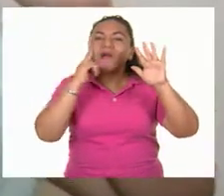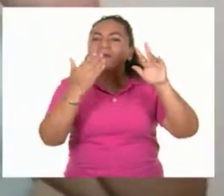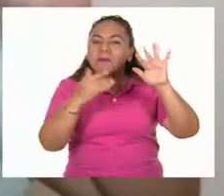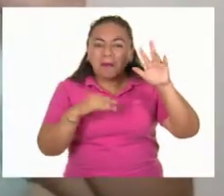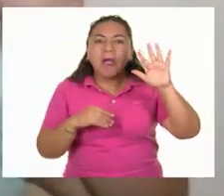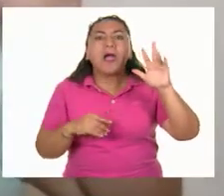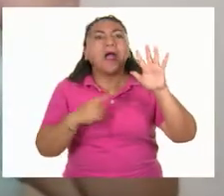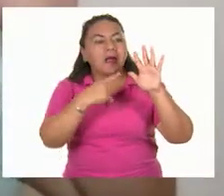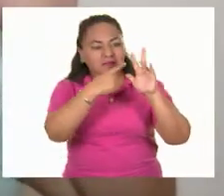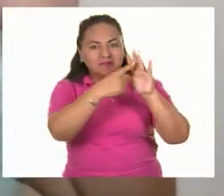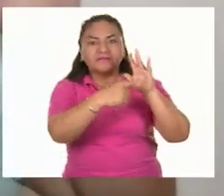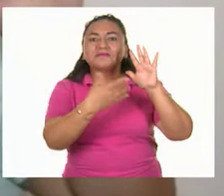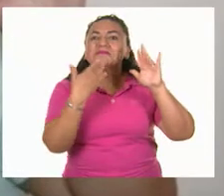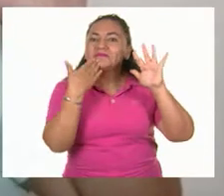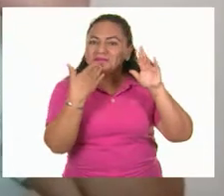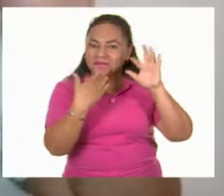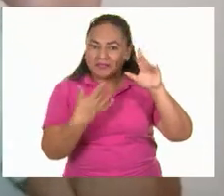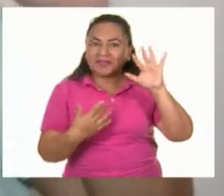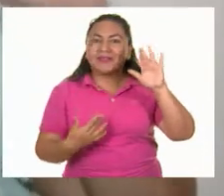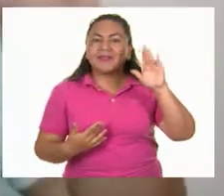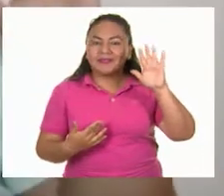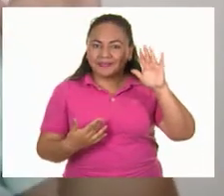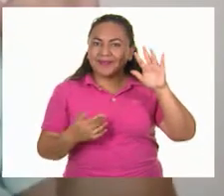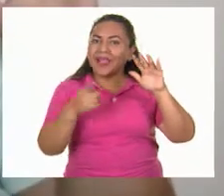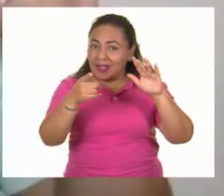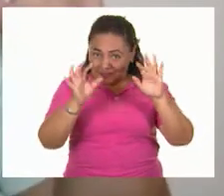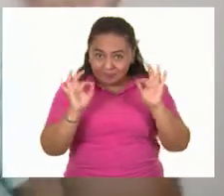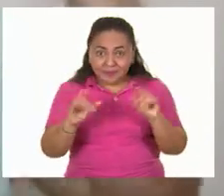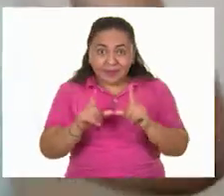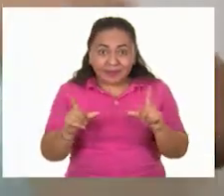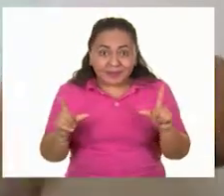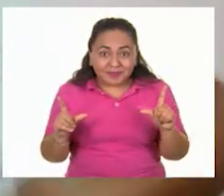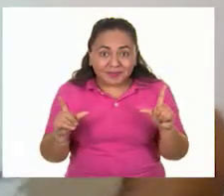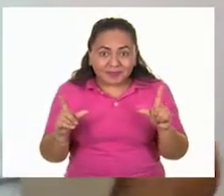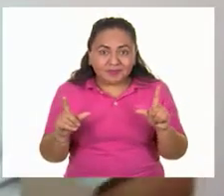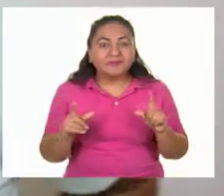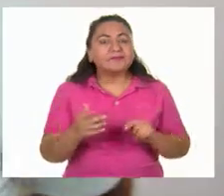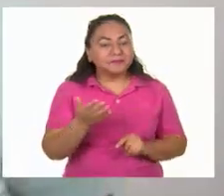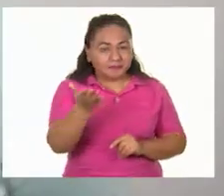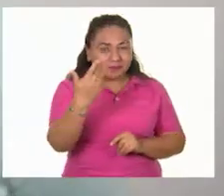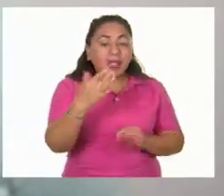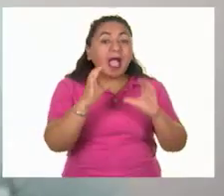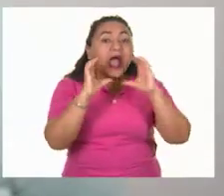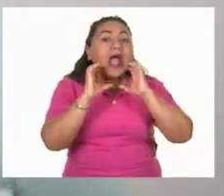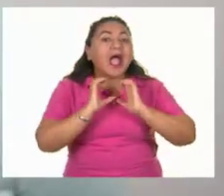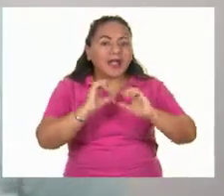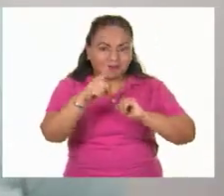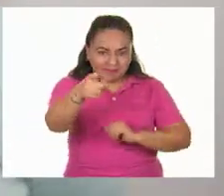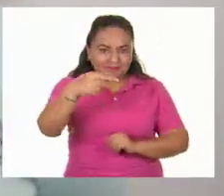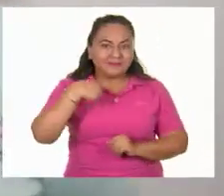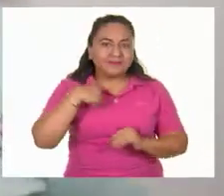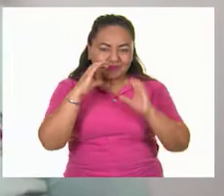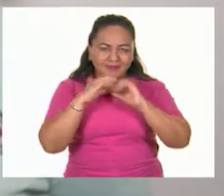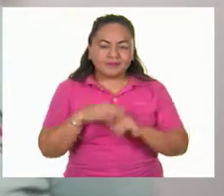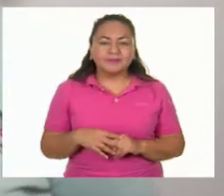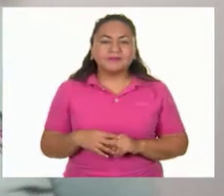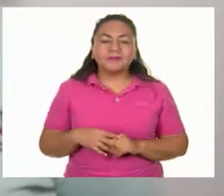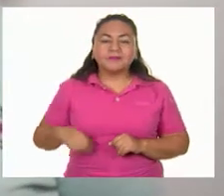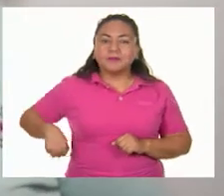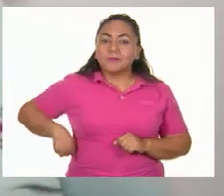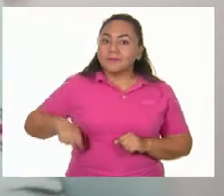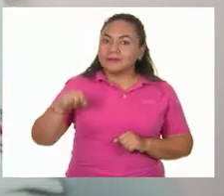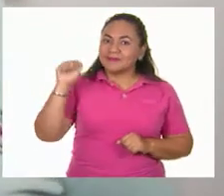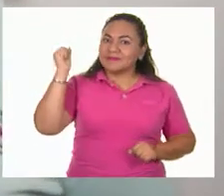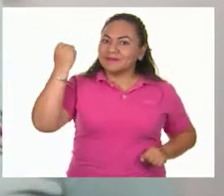¡Ah, muy bien! ¿Ya estás listo? Vamos a cantar. Saco